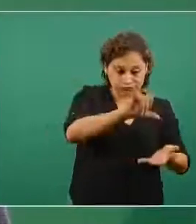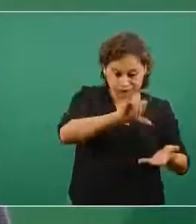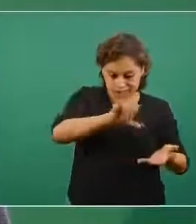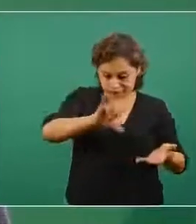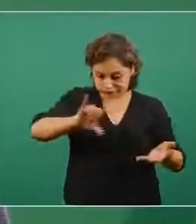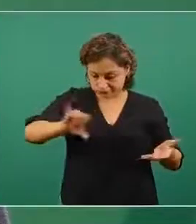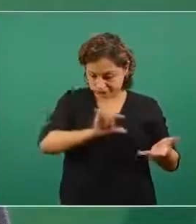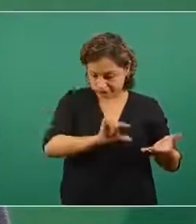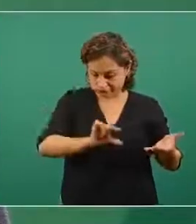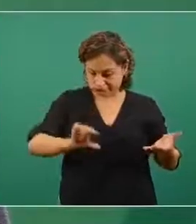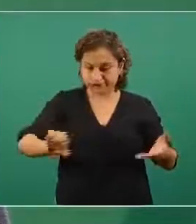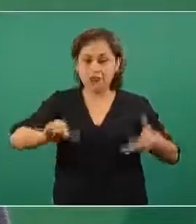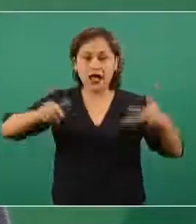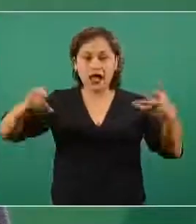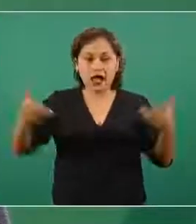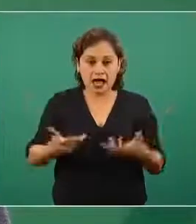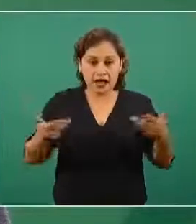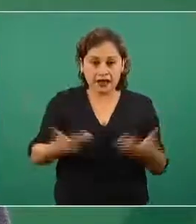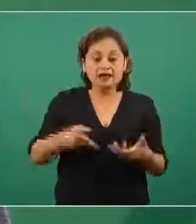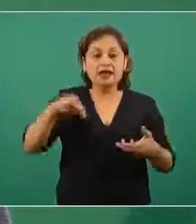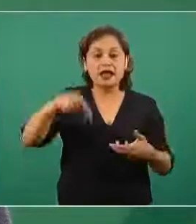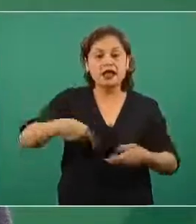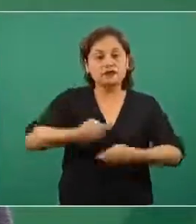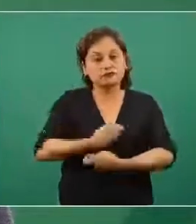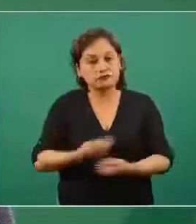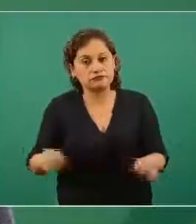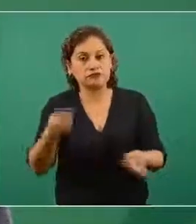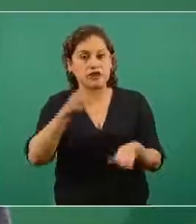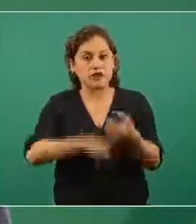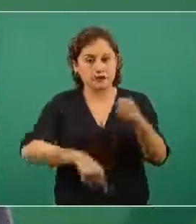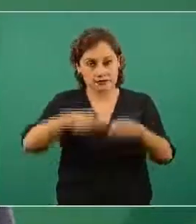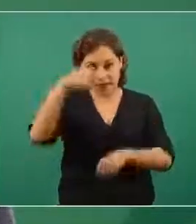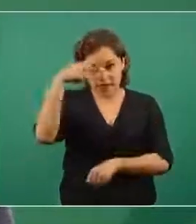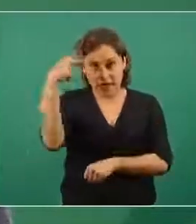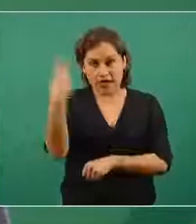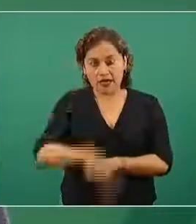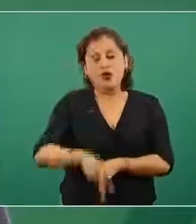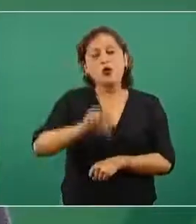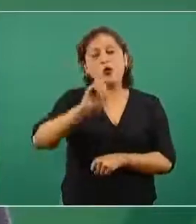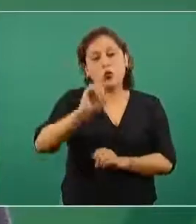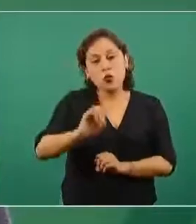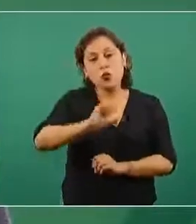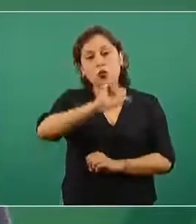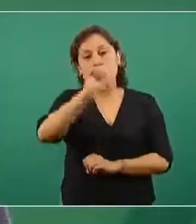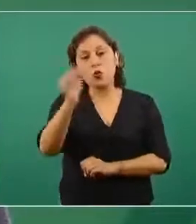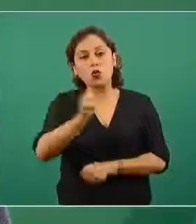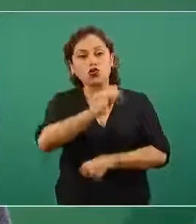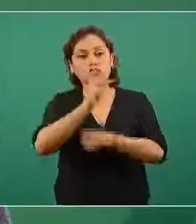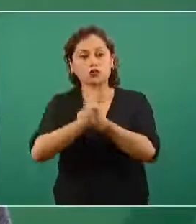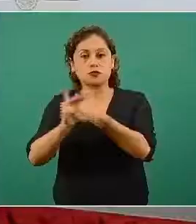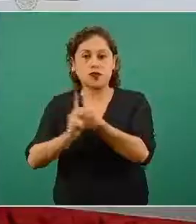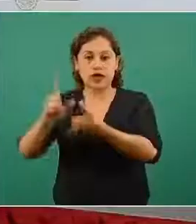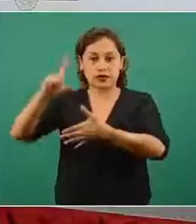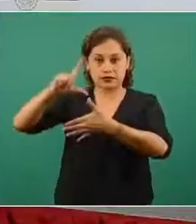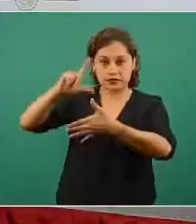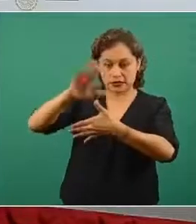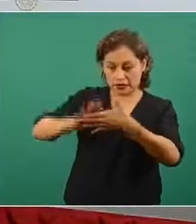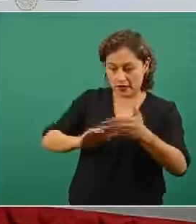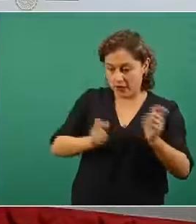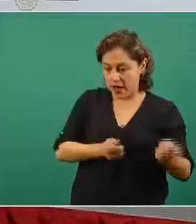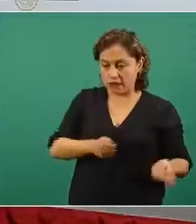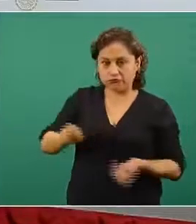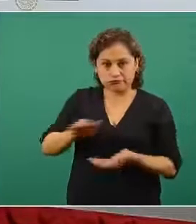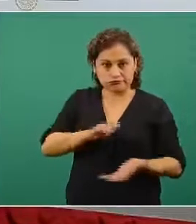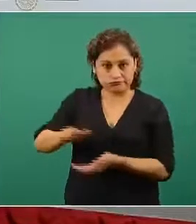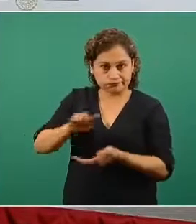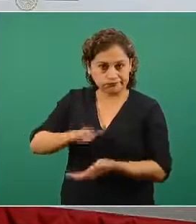haber distribución tanto para el territorio nacional como también para otros países de Latinoamérica a los cuales han comprometido. Hasta